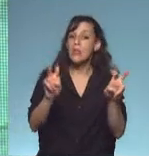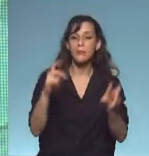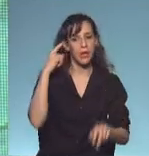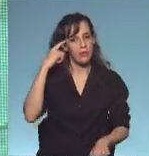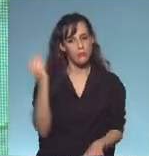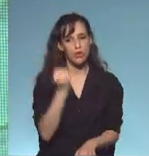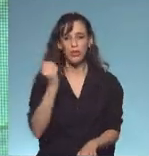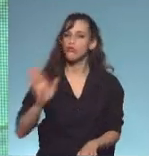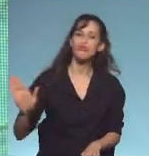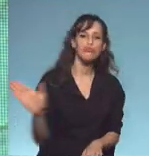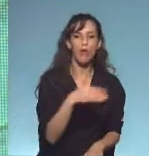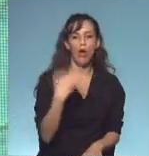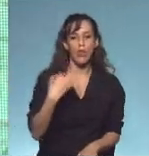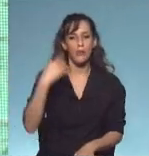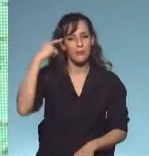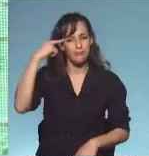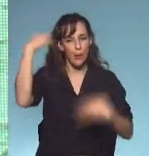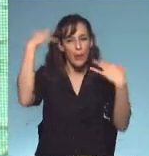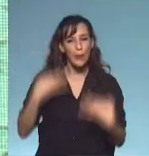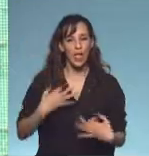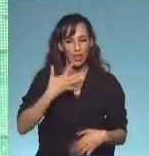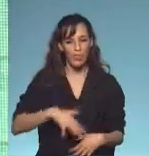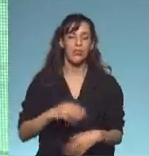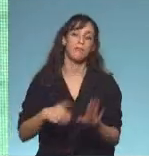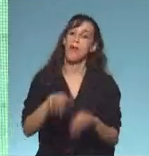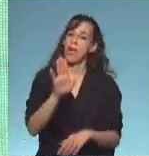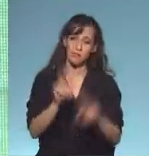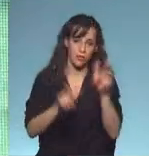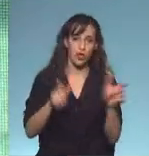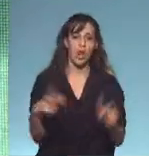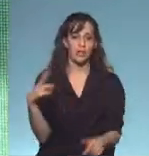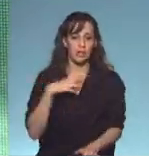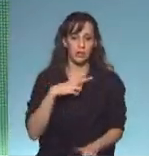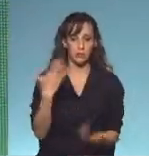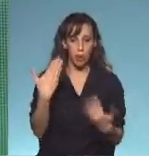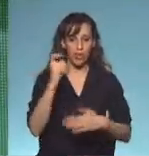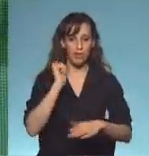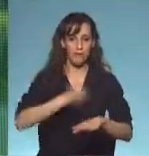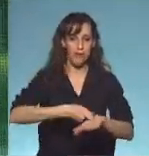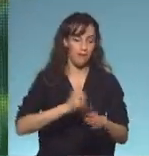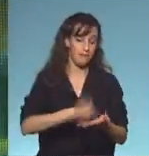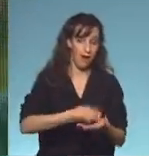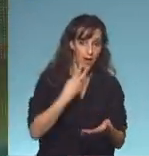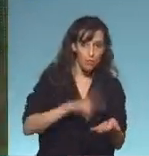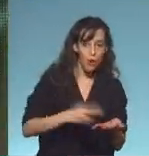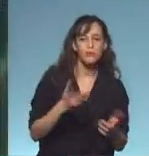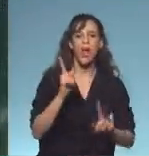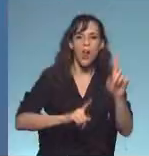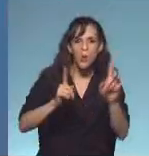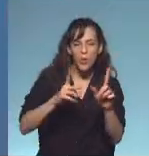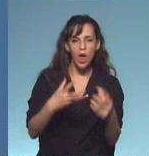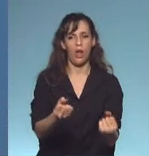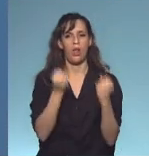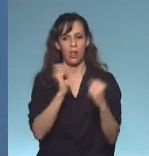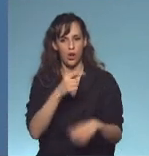que hacer todos, claro. En especial aquellos que más capacidad contributiva tienen. Hablábamos del aporte extraordinario de aquellos que resisten. Y podríamos hablar